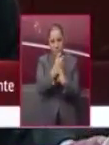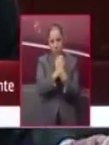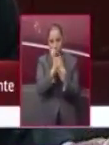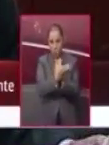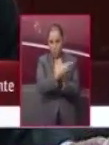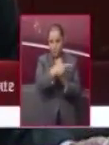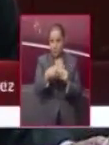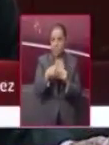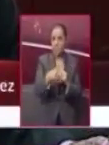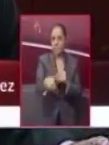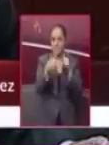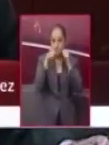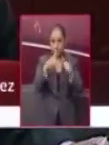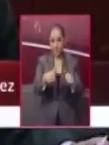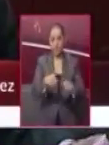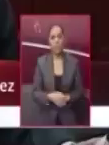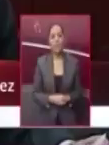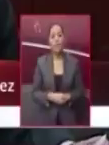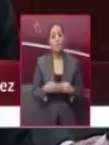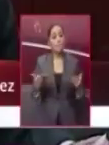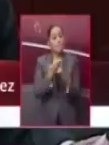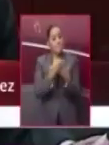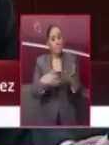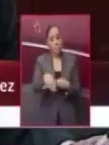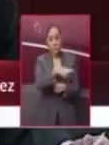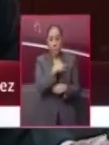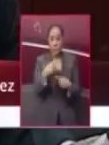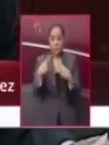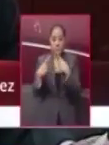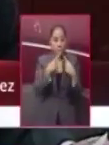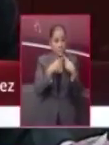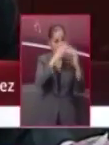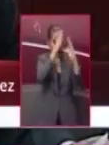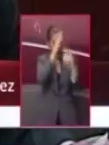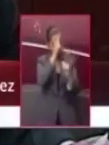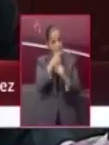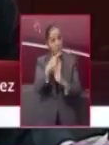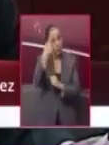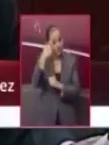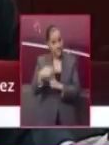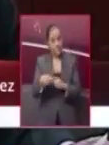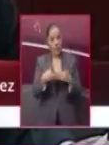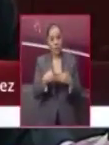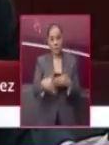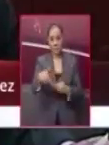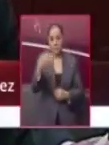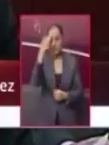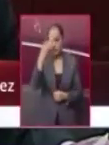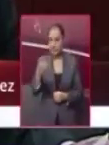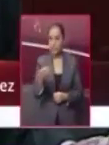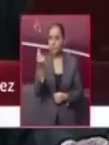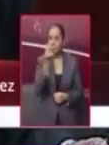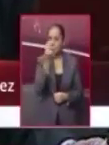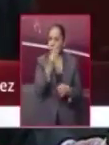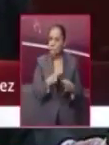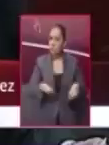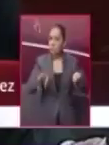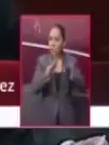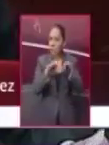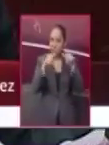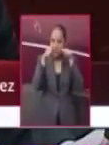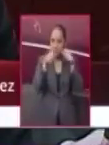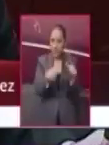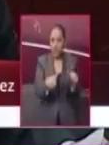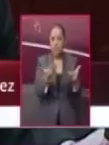estamos propiciando un acuerdo tendiente al objetivo de ellos, de evitar que México se convierta